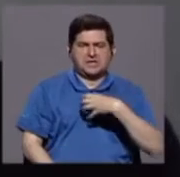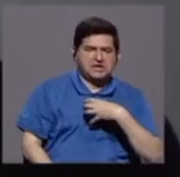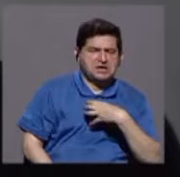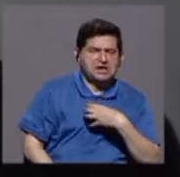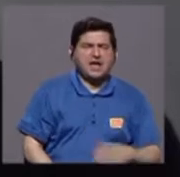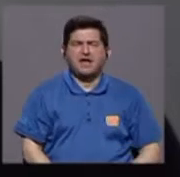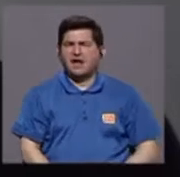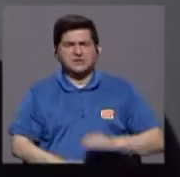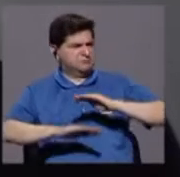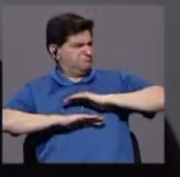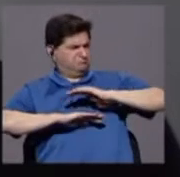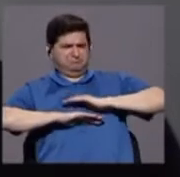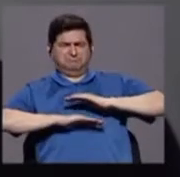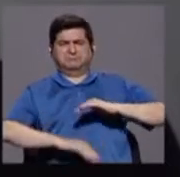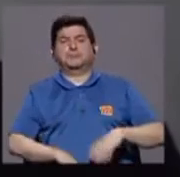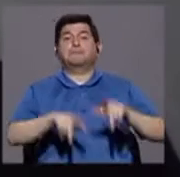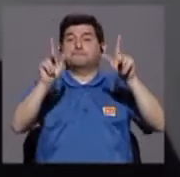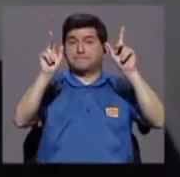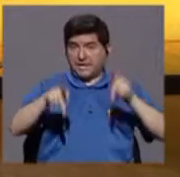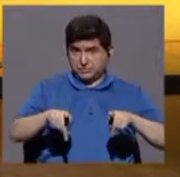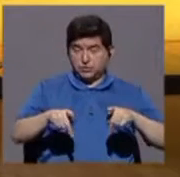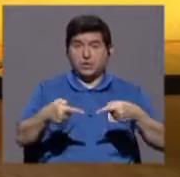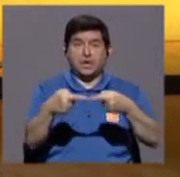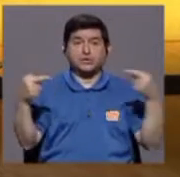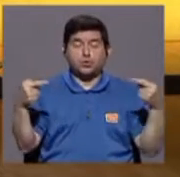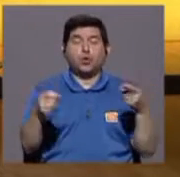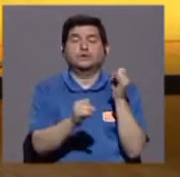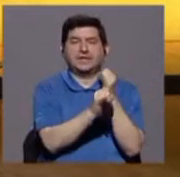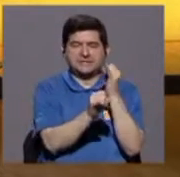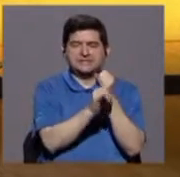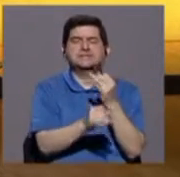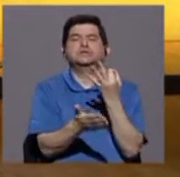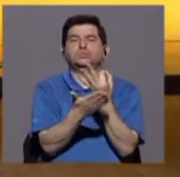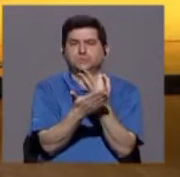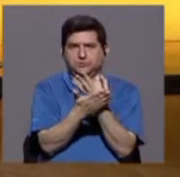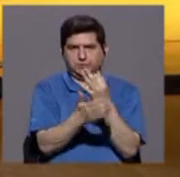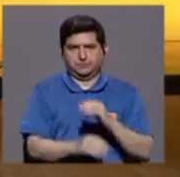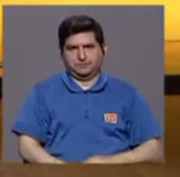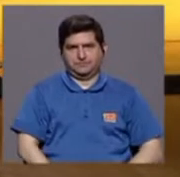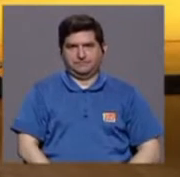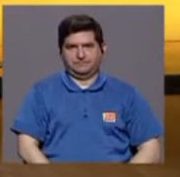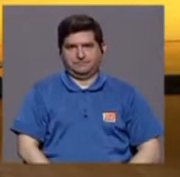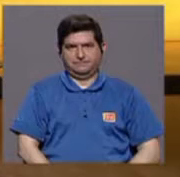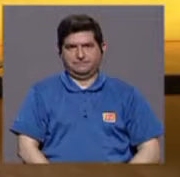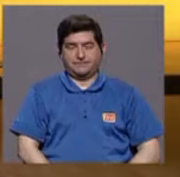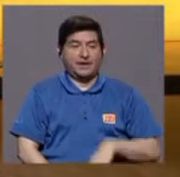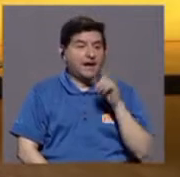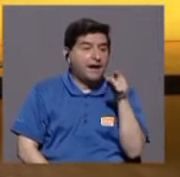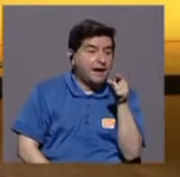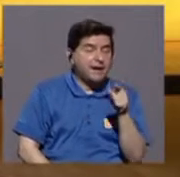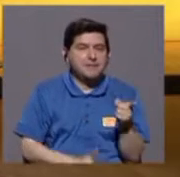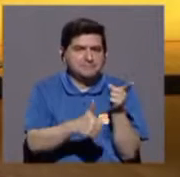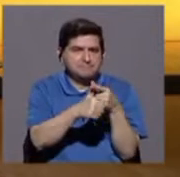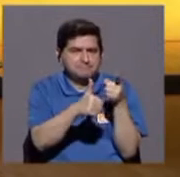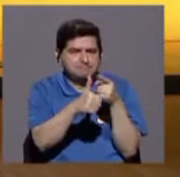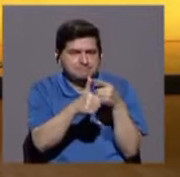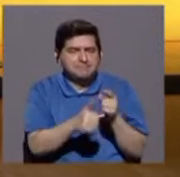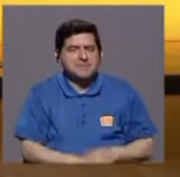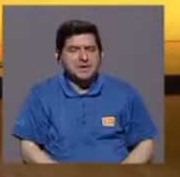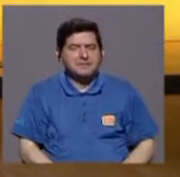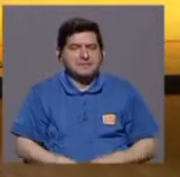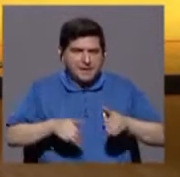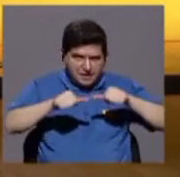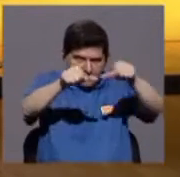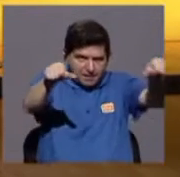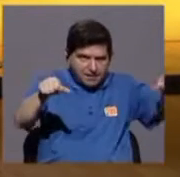reclamos, inconformidades que tengan las personas contra estas entidades. De manera que entonces esa es, digamos, una primer vertiente de nuestro